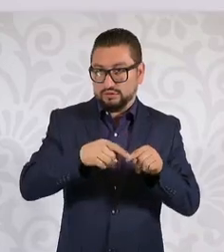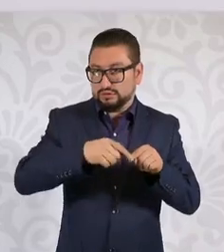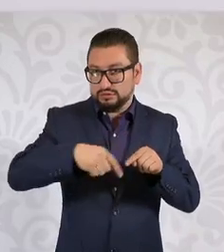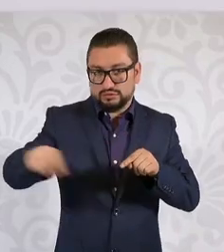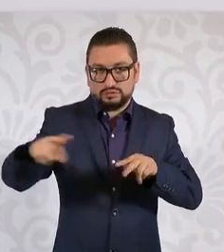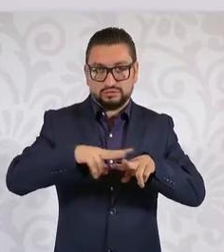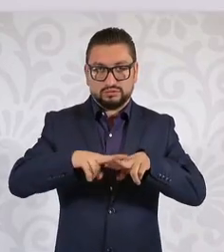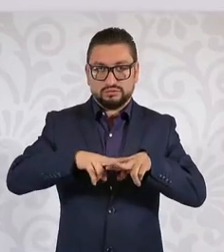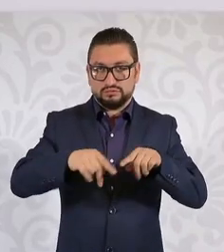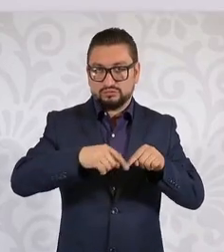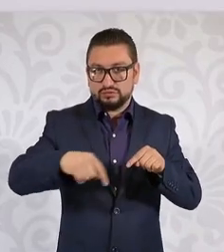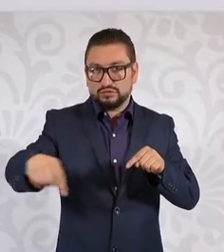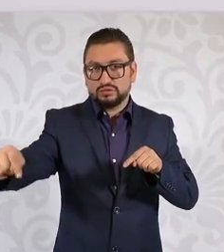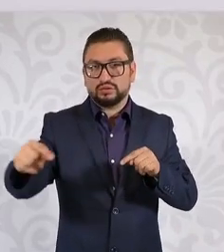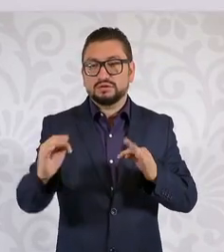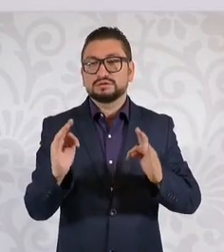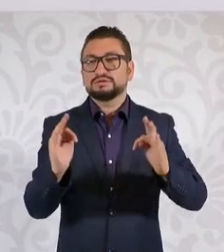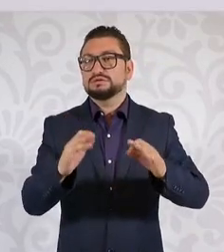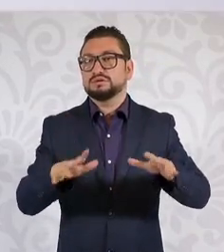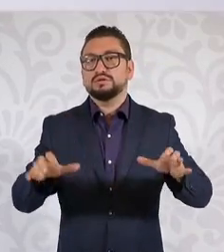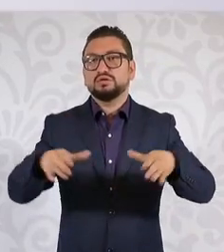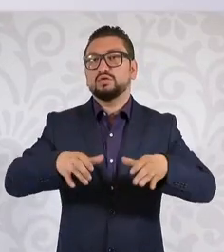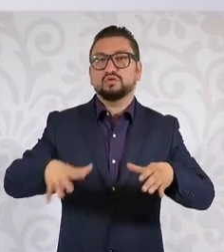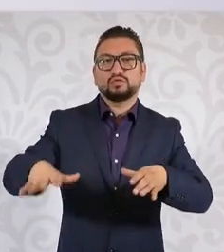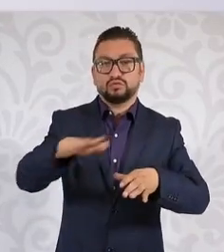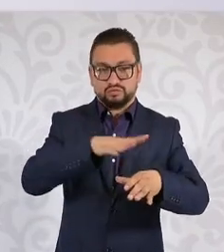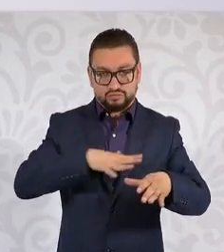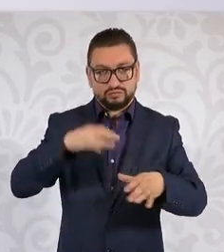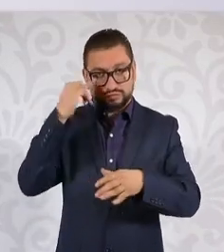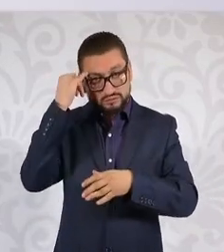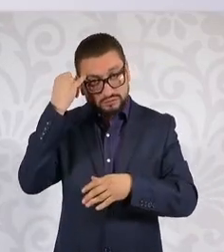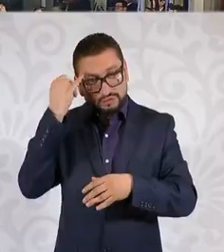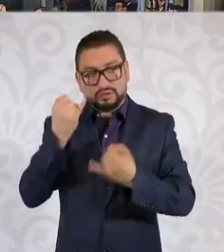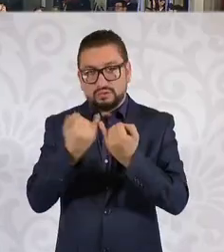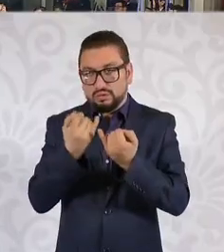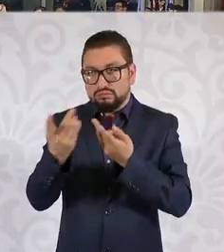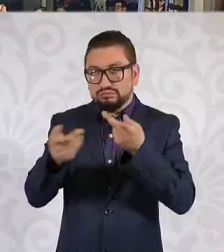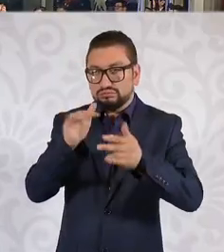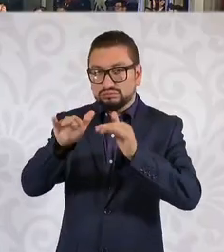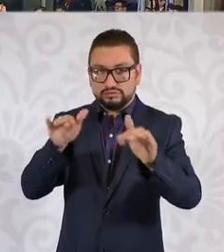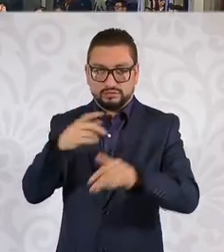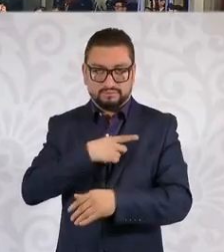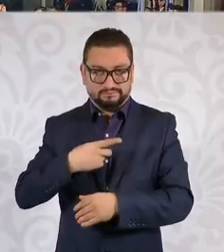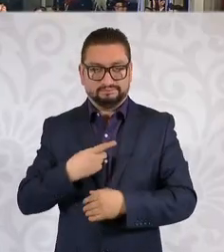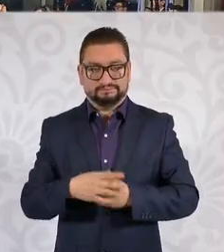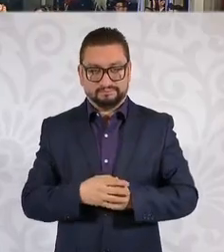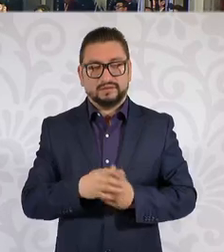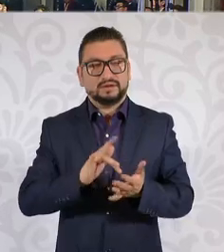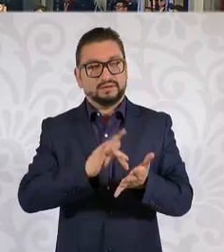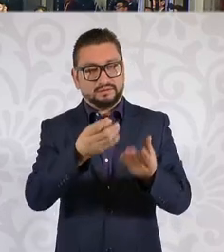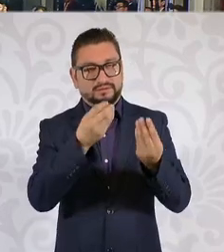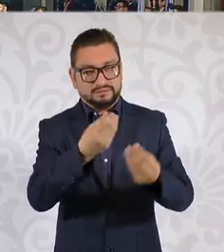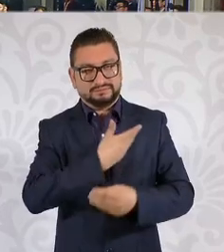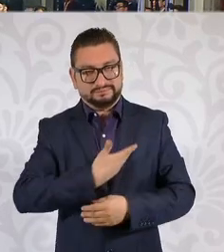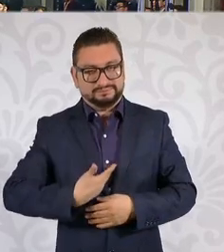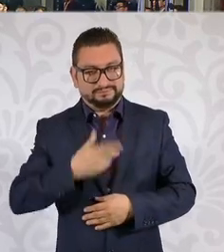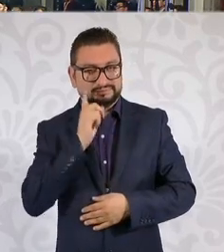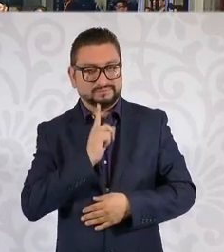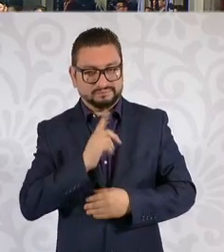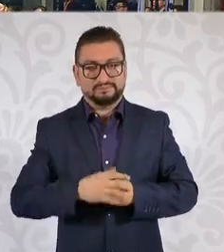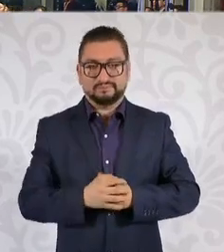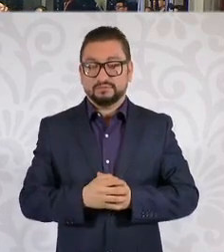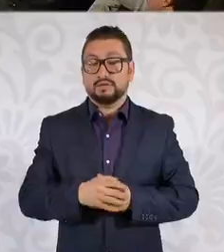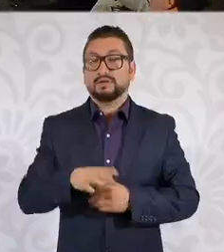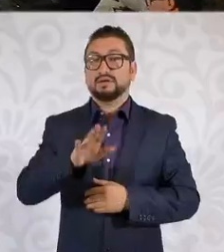una comunidad o población indígena. Ok, muchas gracias, presidenta.